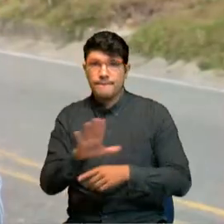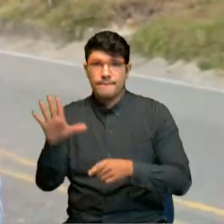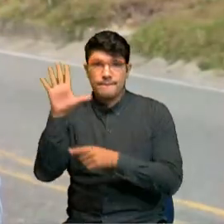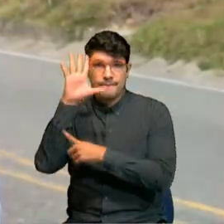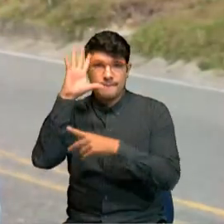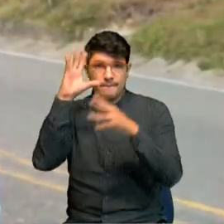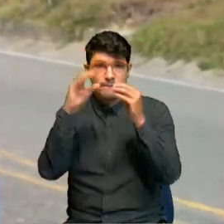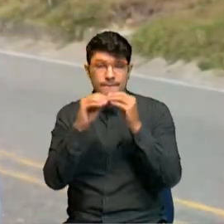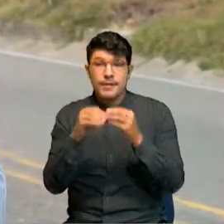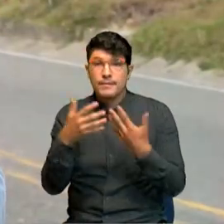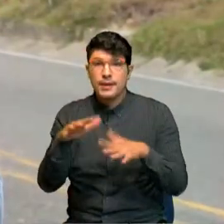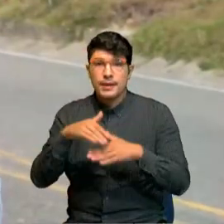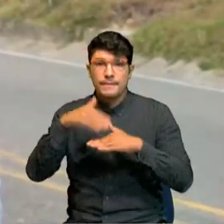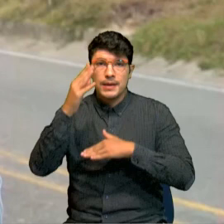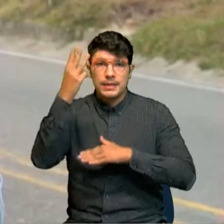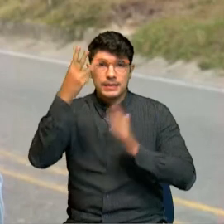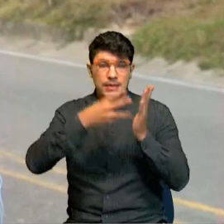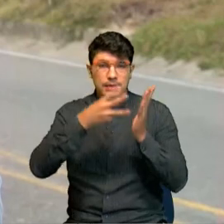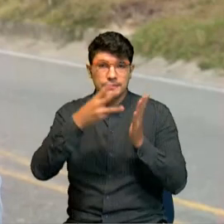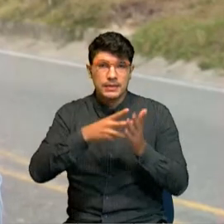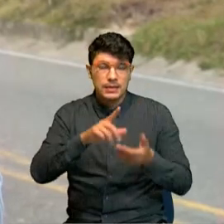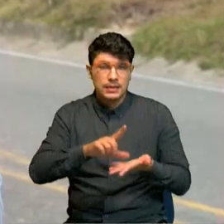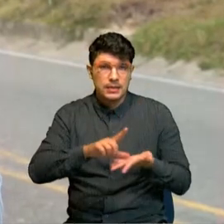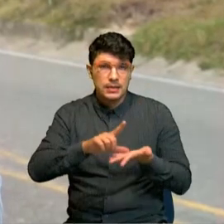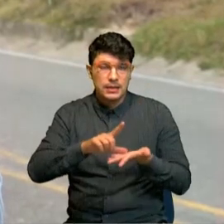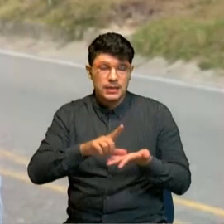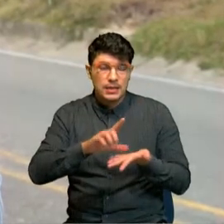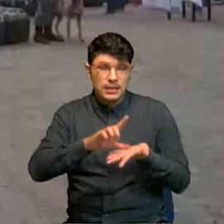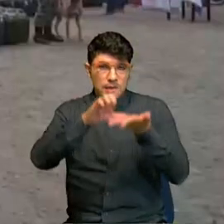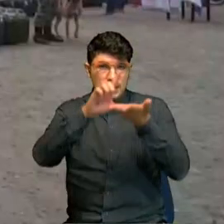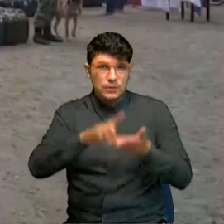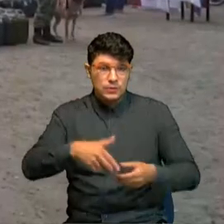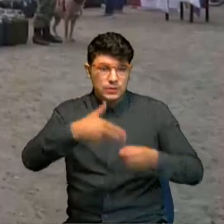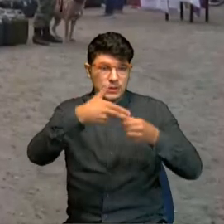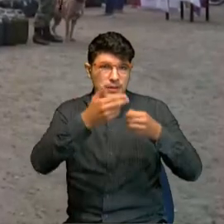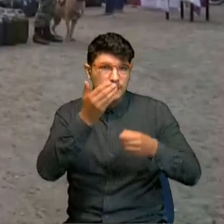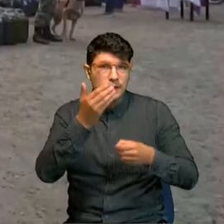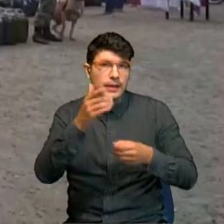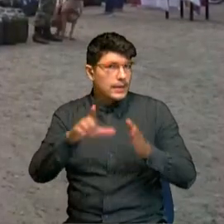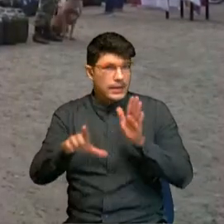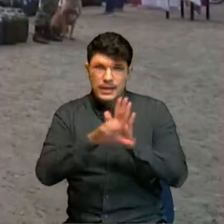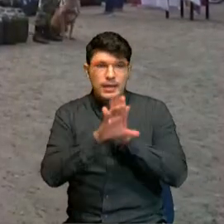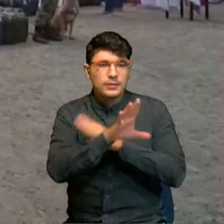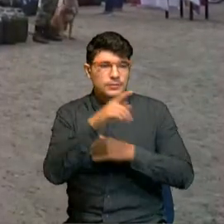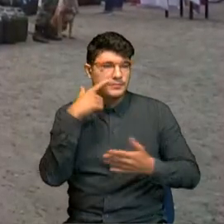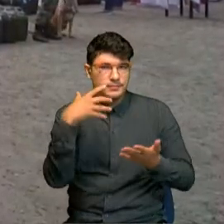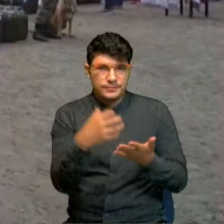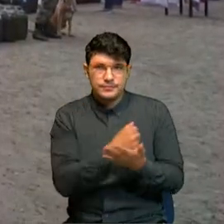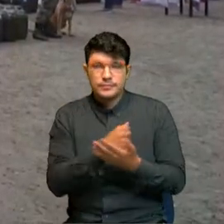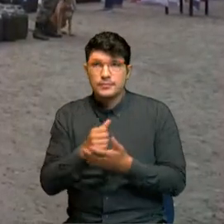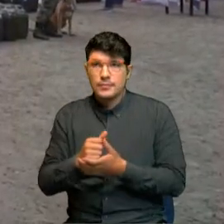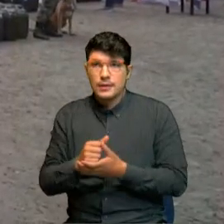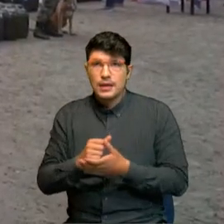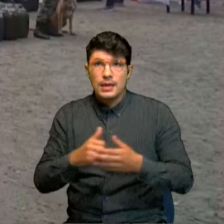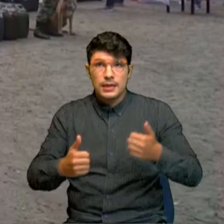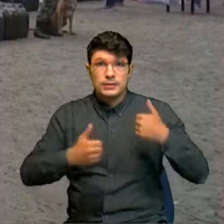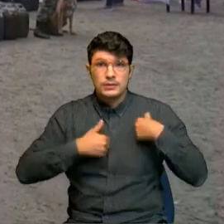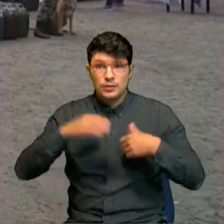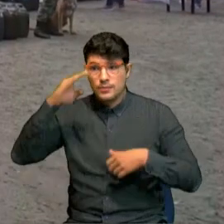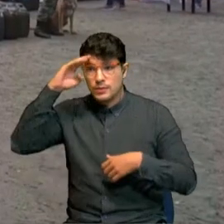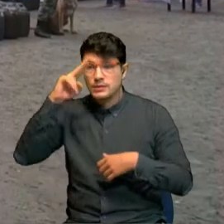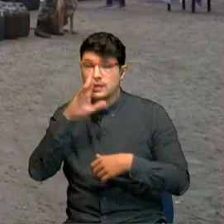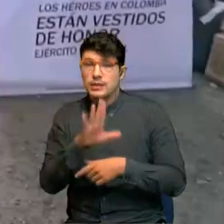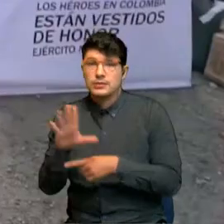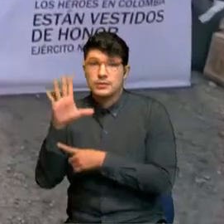3.000 galones de gasolina de contrabando fueron incautados en este operativo. En operaciones conjuntas entre el Ejército y la Policía Nacional se logró un